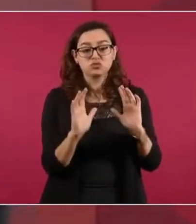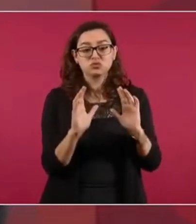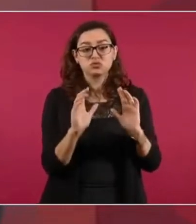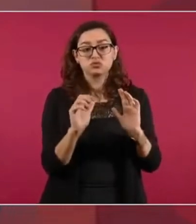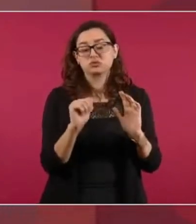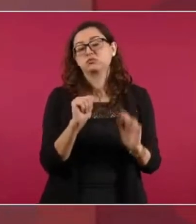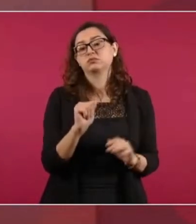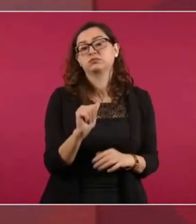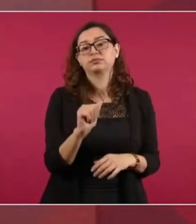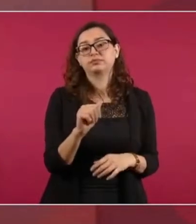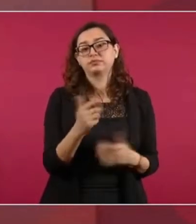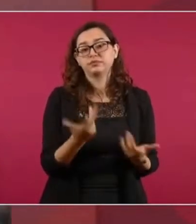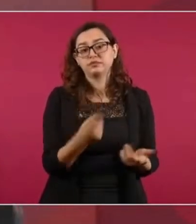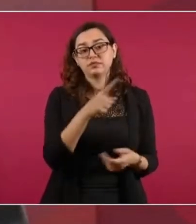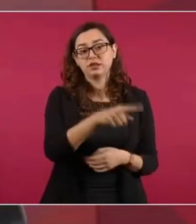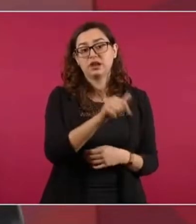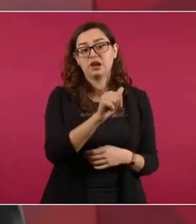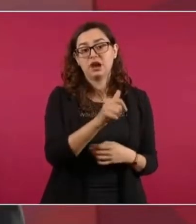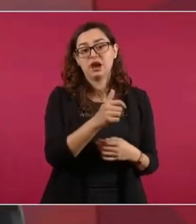civiles,